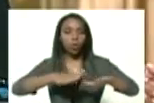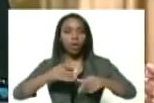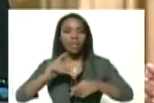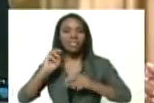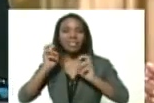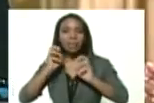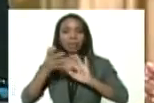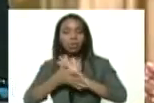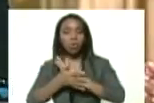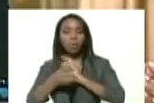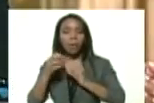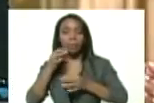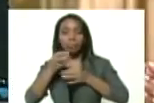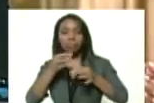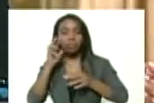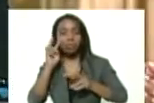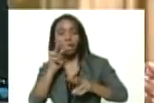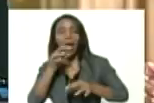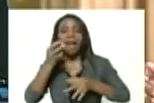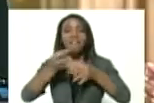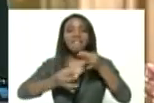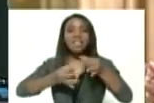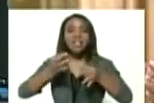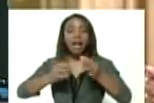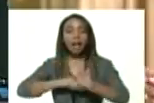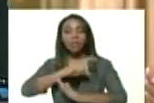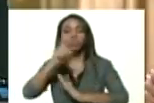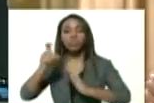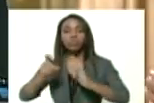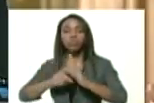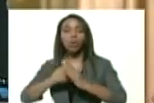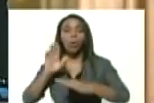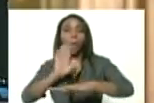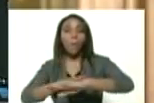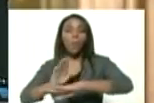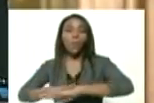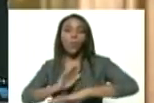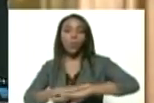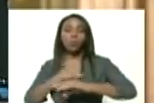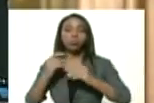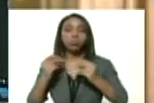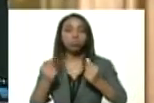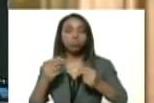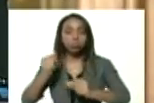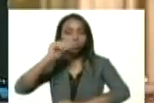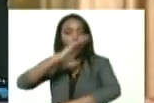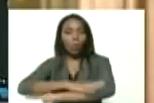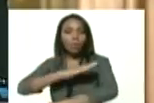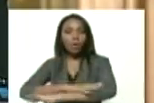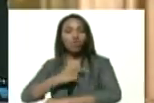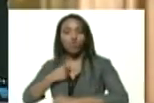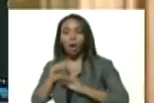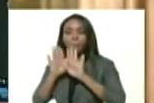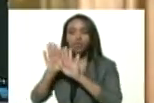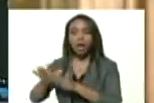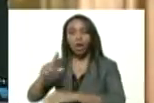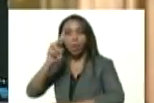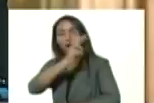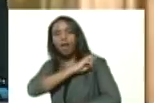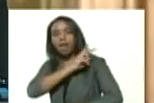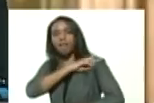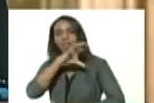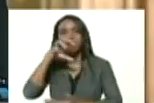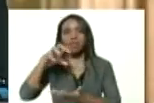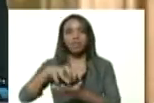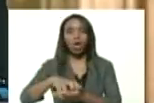y el fiscal general ha anunciado acciones que apoyaré como jefe de estado